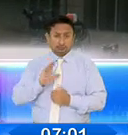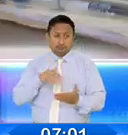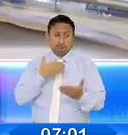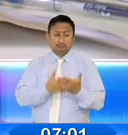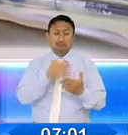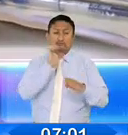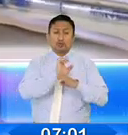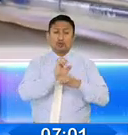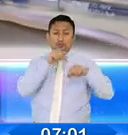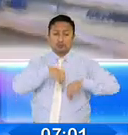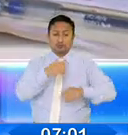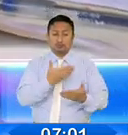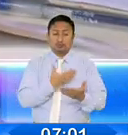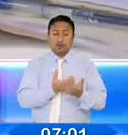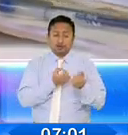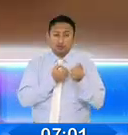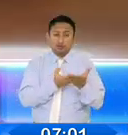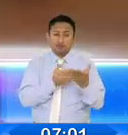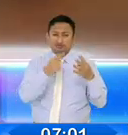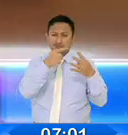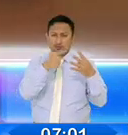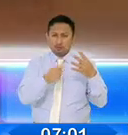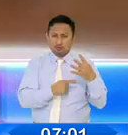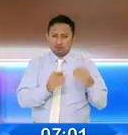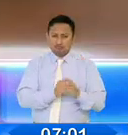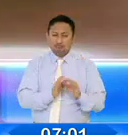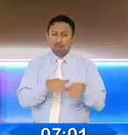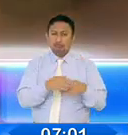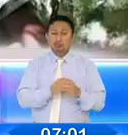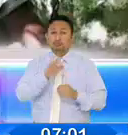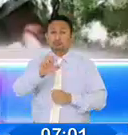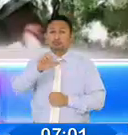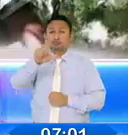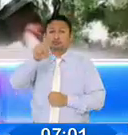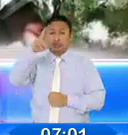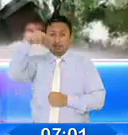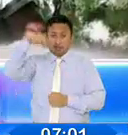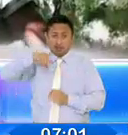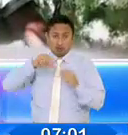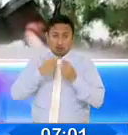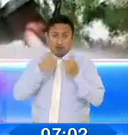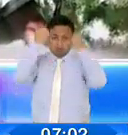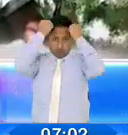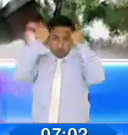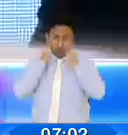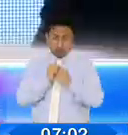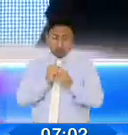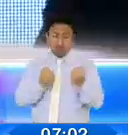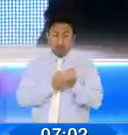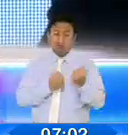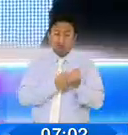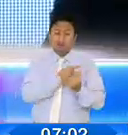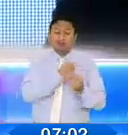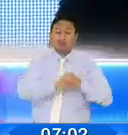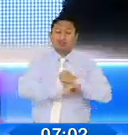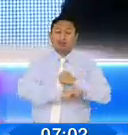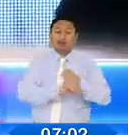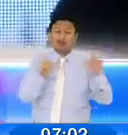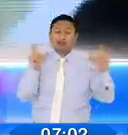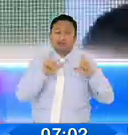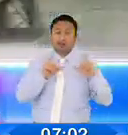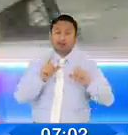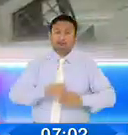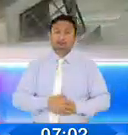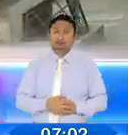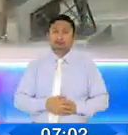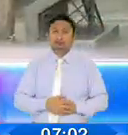presentar un informe detallado sobre el supuesto financiamiento del Ejército de Liberación Nacional, ELN, a la campaña de Andrés Arauz. El